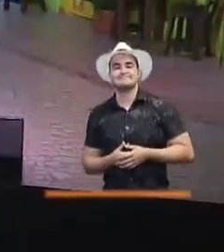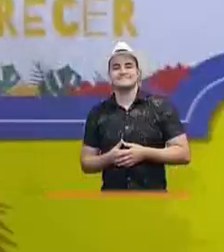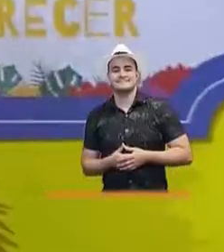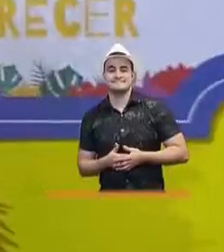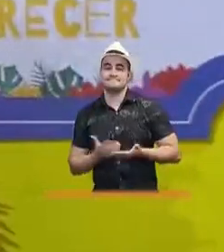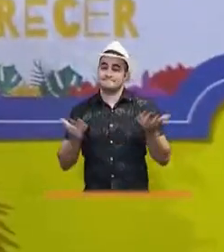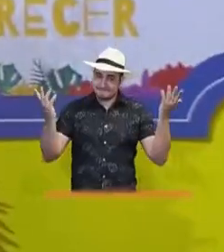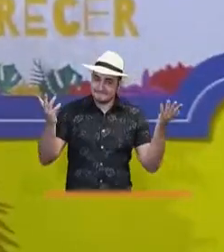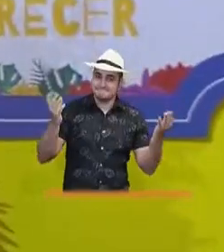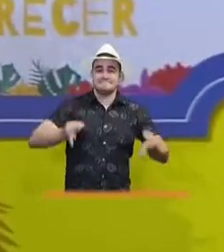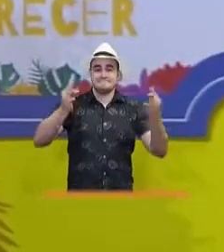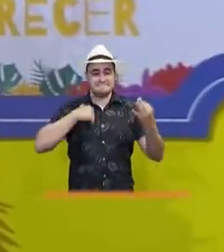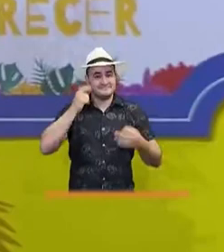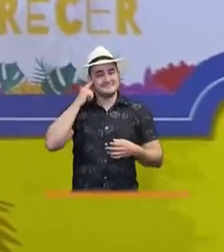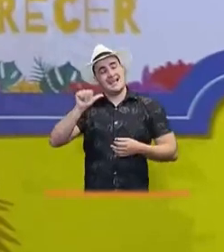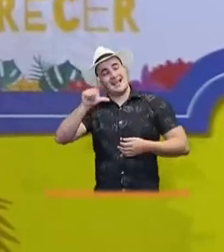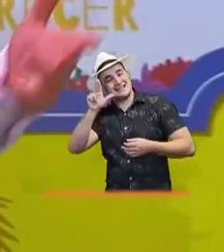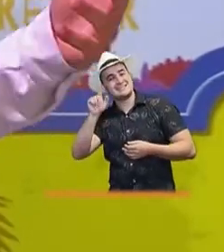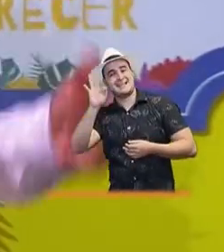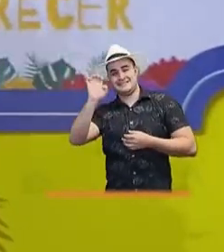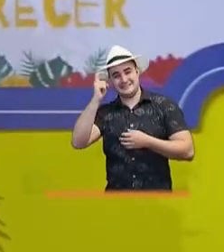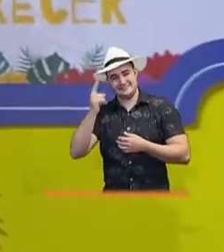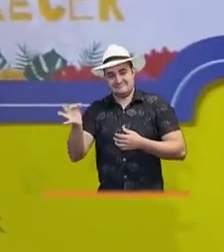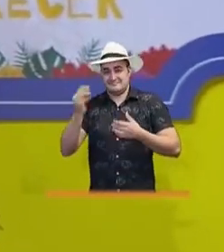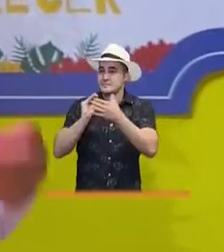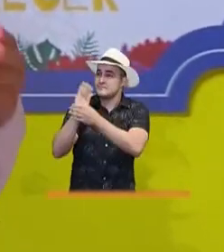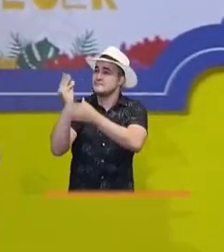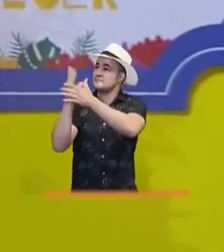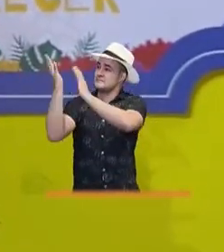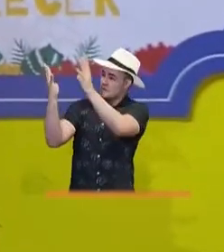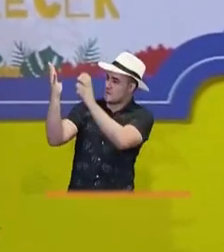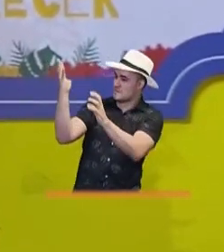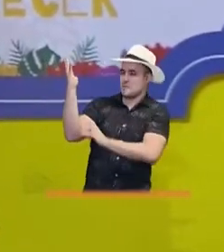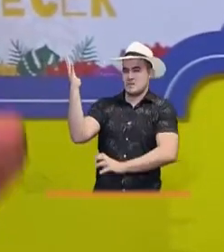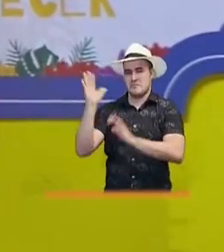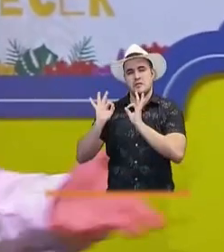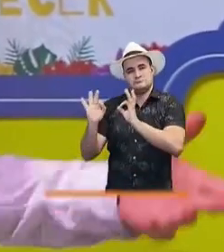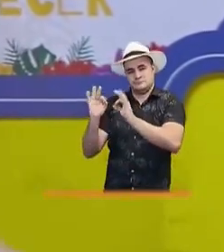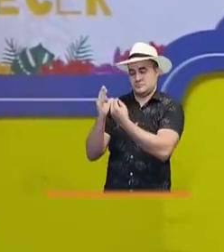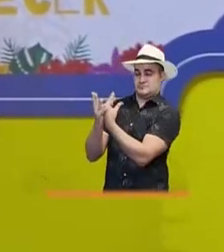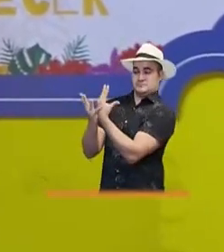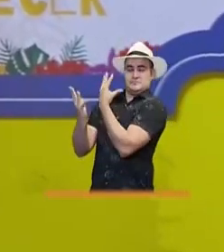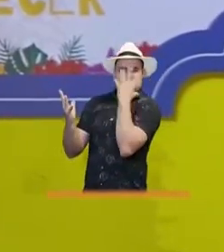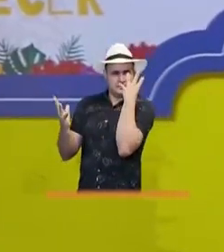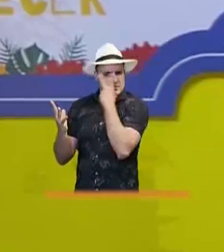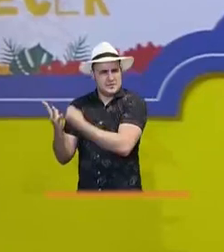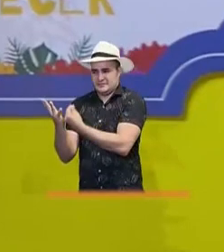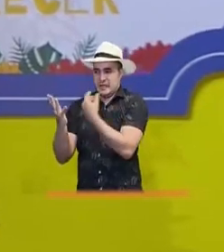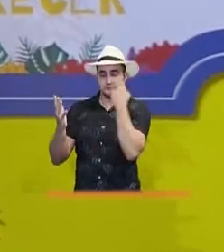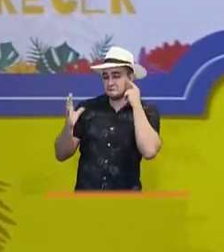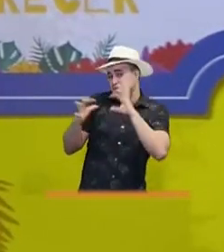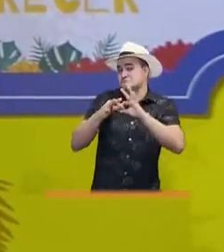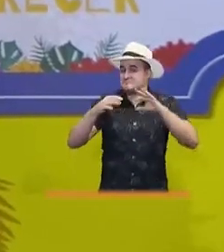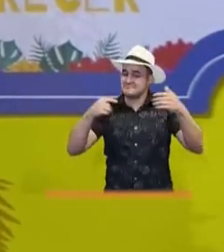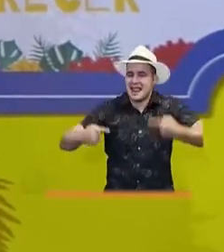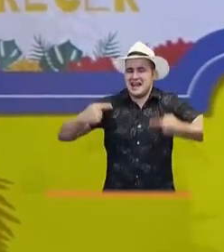James Steven Alzate, un cartucho en la silleta, muy bueno para el debate